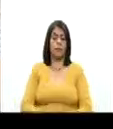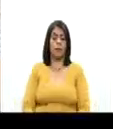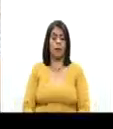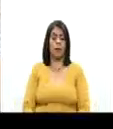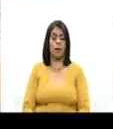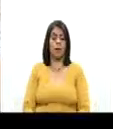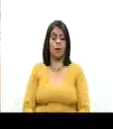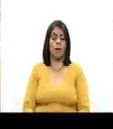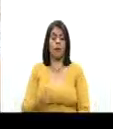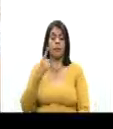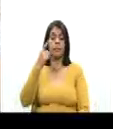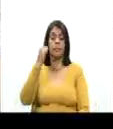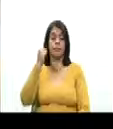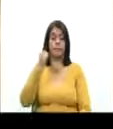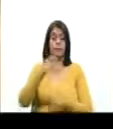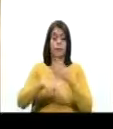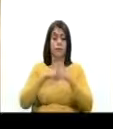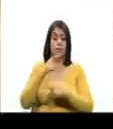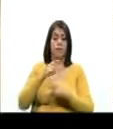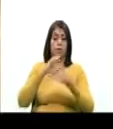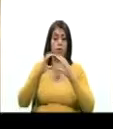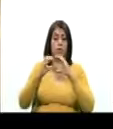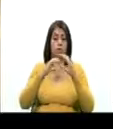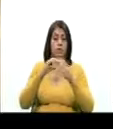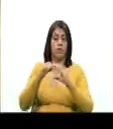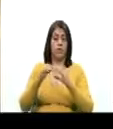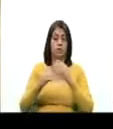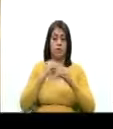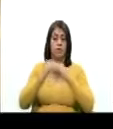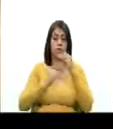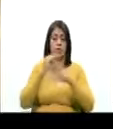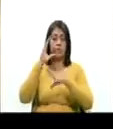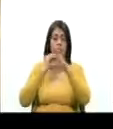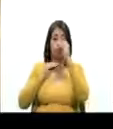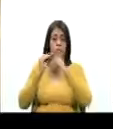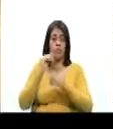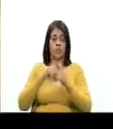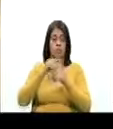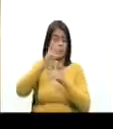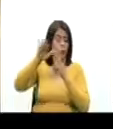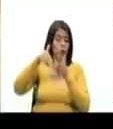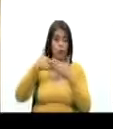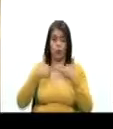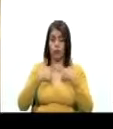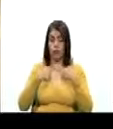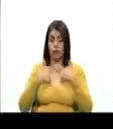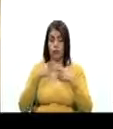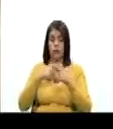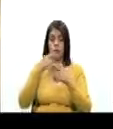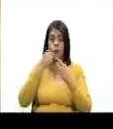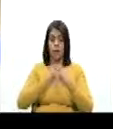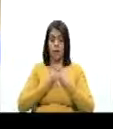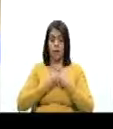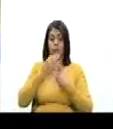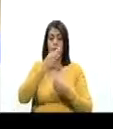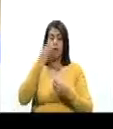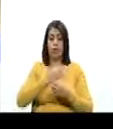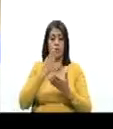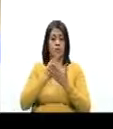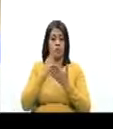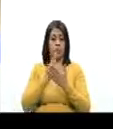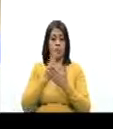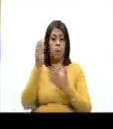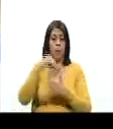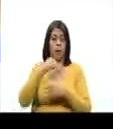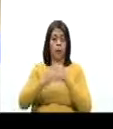me destrozaron, pero seguí de pie, comunicando. Aprendí a los golpes, viviendo la realidad, saliendo de mi pieza. Por eso siempre hago